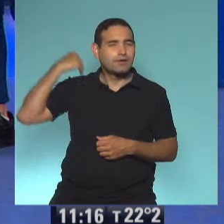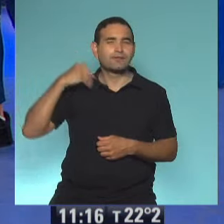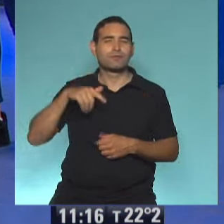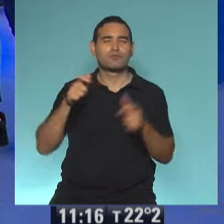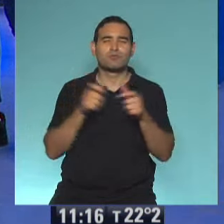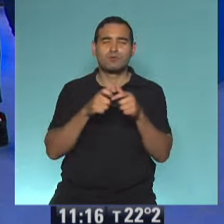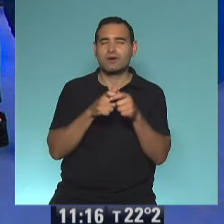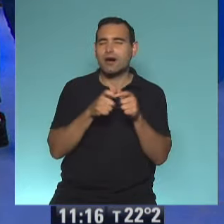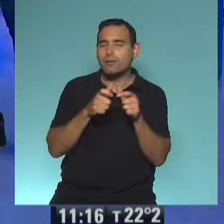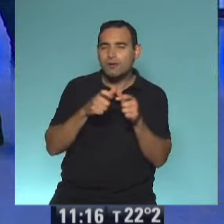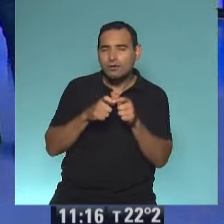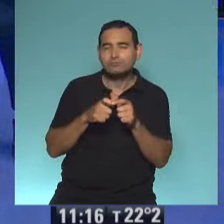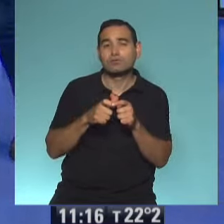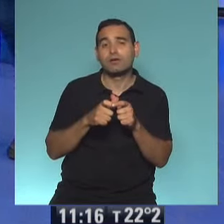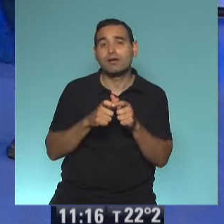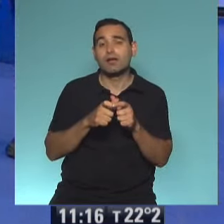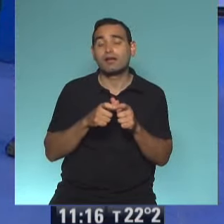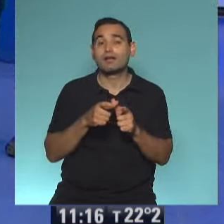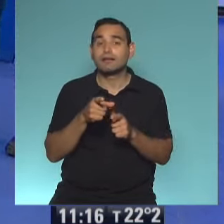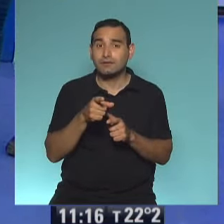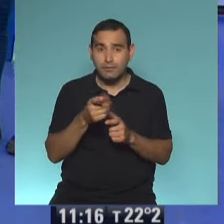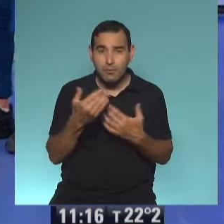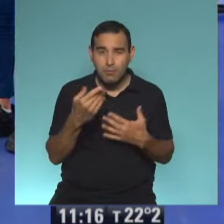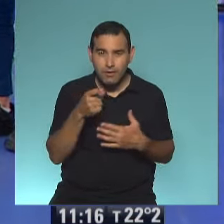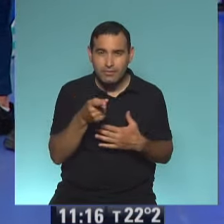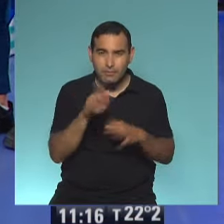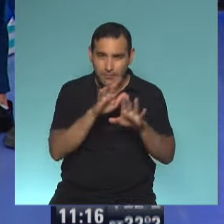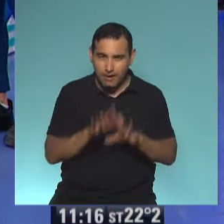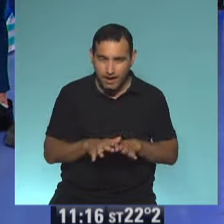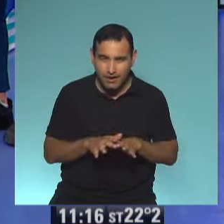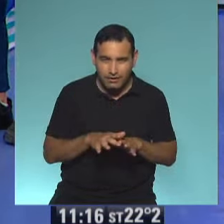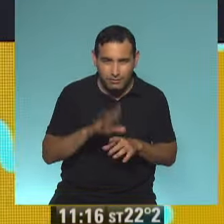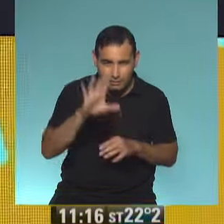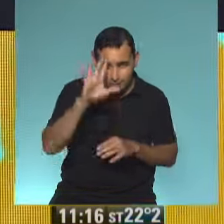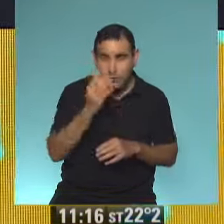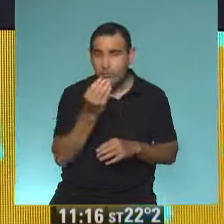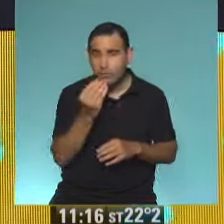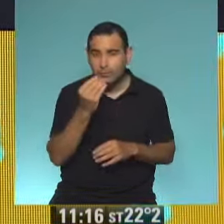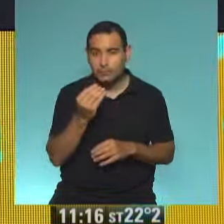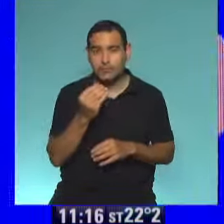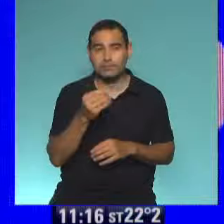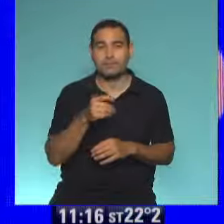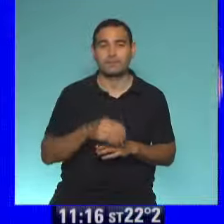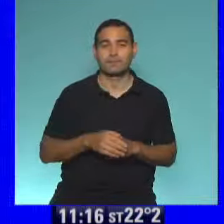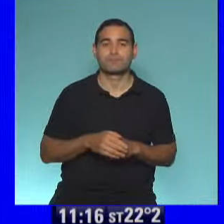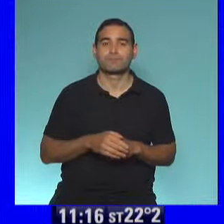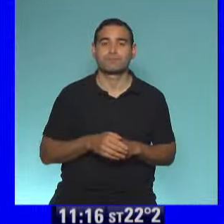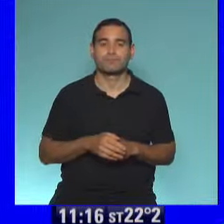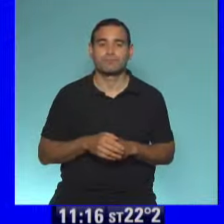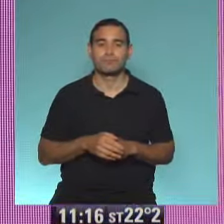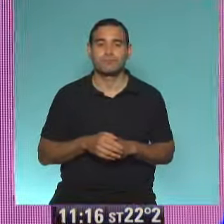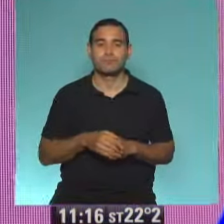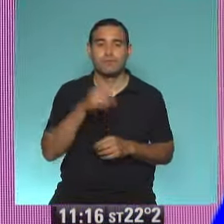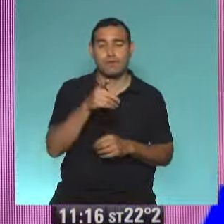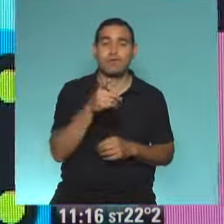hace unas semanas, para quienes no tengan lupa, que se podía hacer. ¿Se acuerdan? Lo hacíamos con una partecita, con la parte curva de